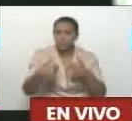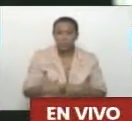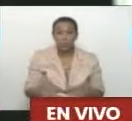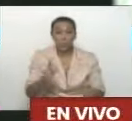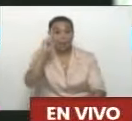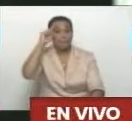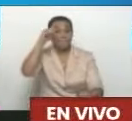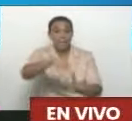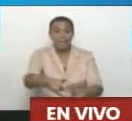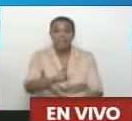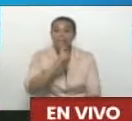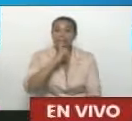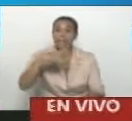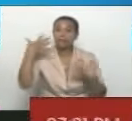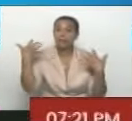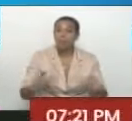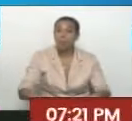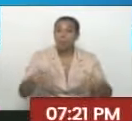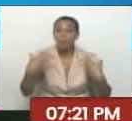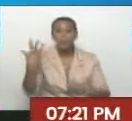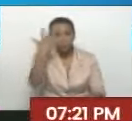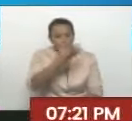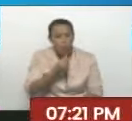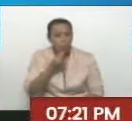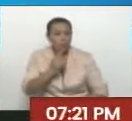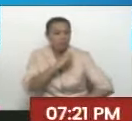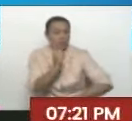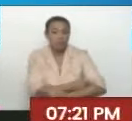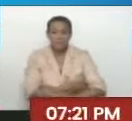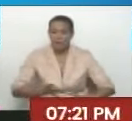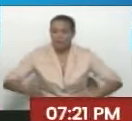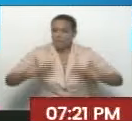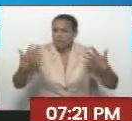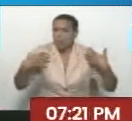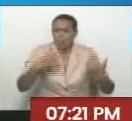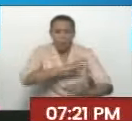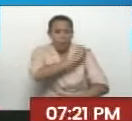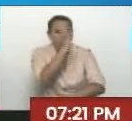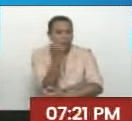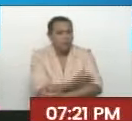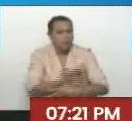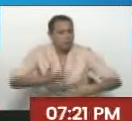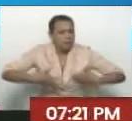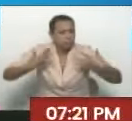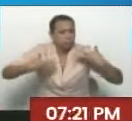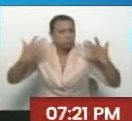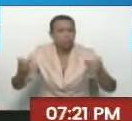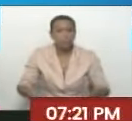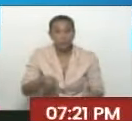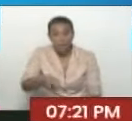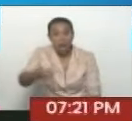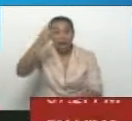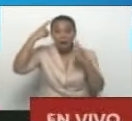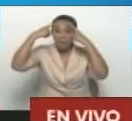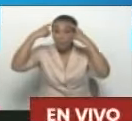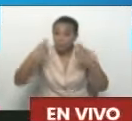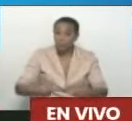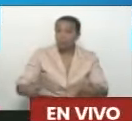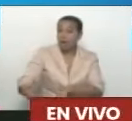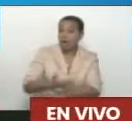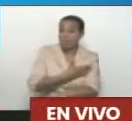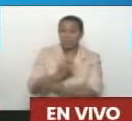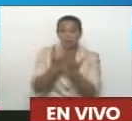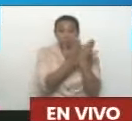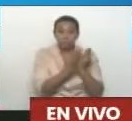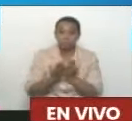meta dura. Pero ustedes tienen la juventud, el empuje, la conciencia y además la formación profesional,